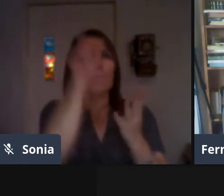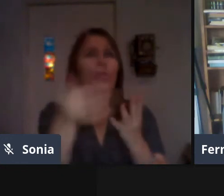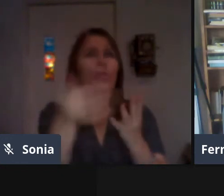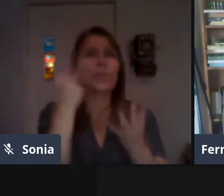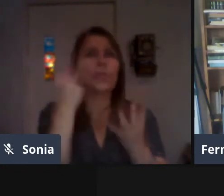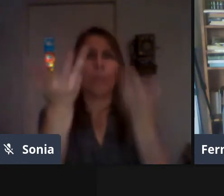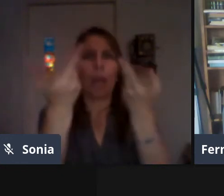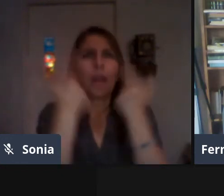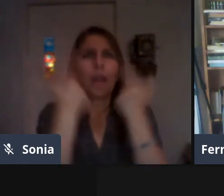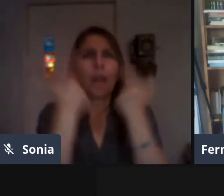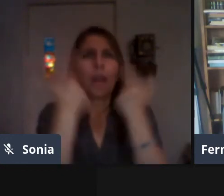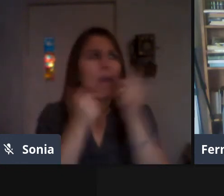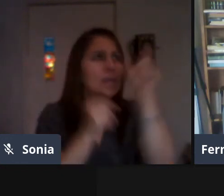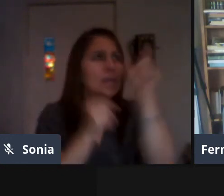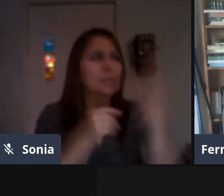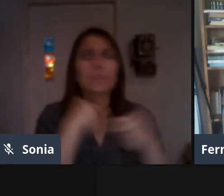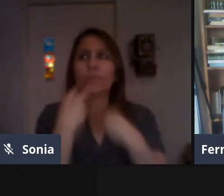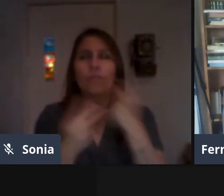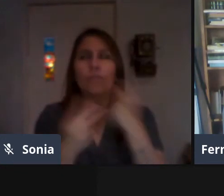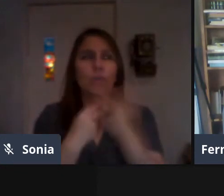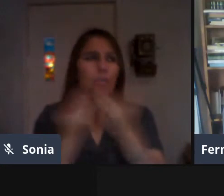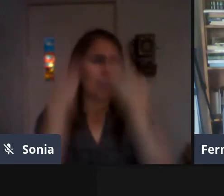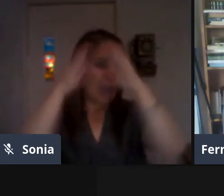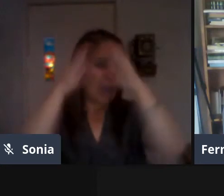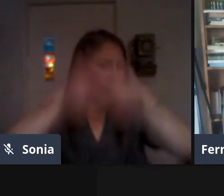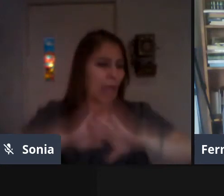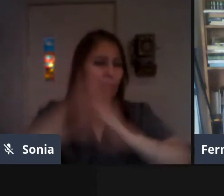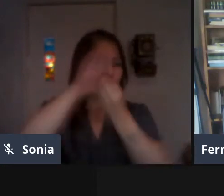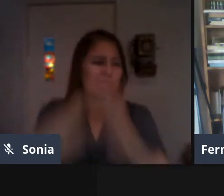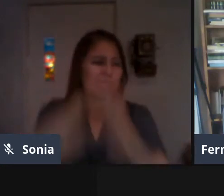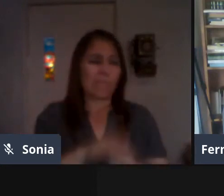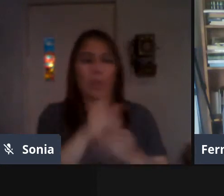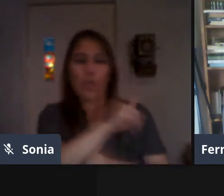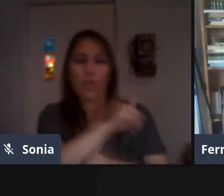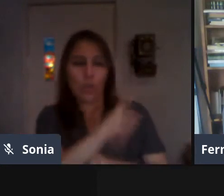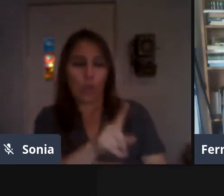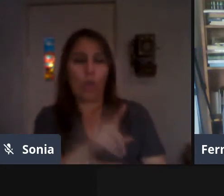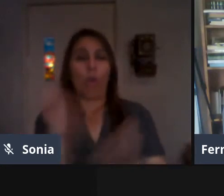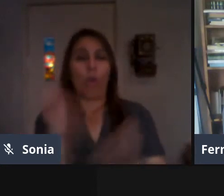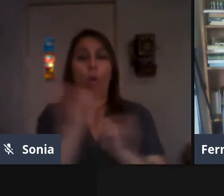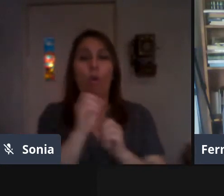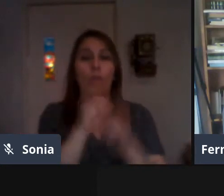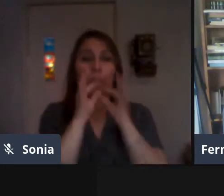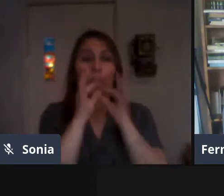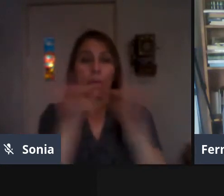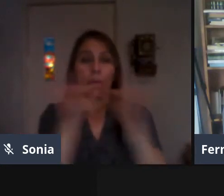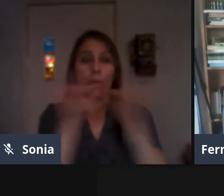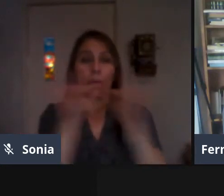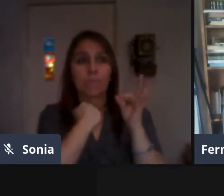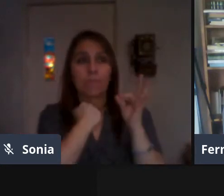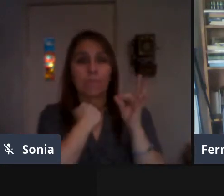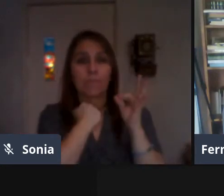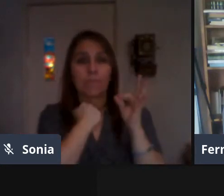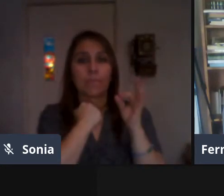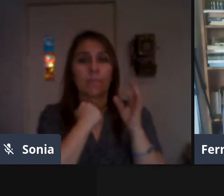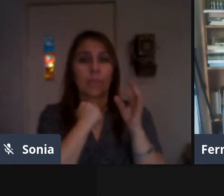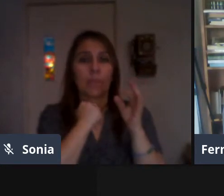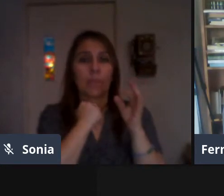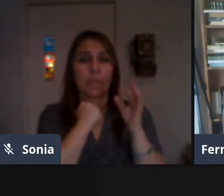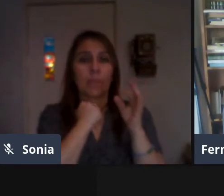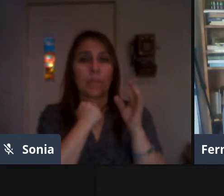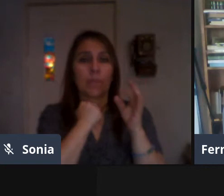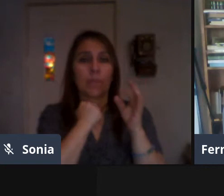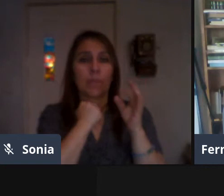que han sido tan acalladas o que han sido silenciadas otra profesional hernán que mediante